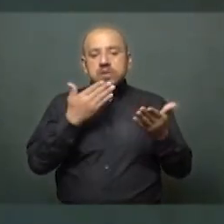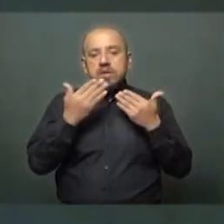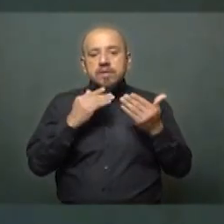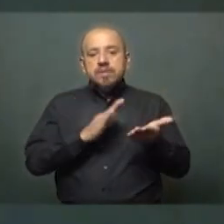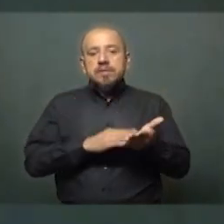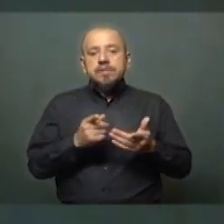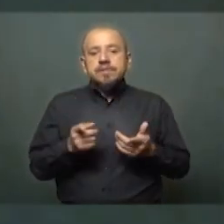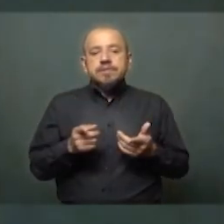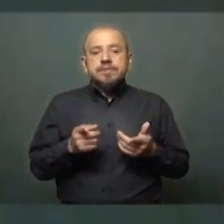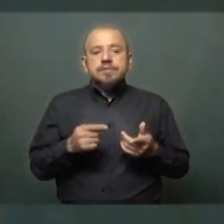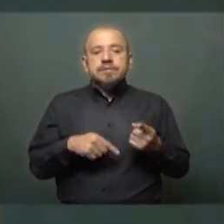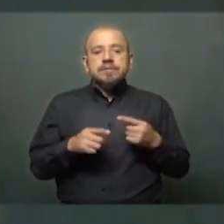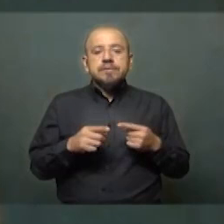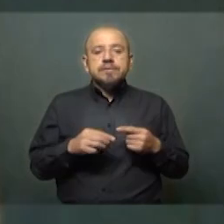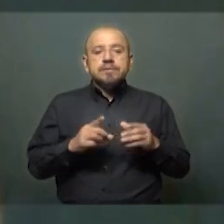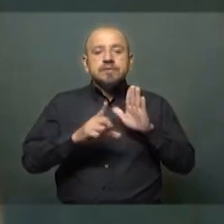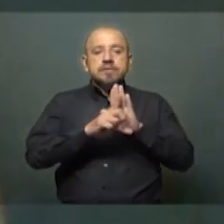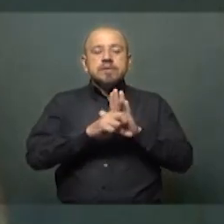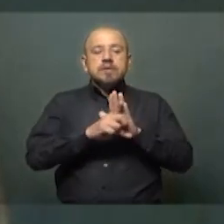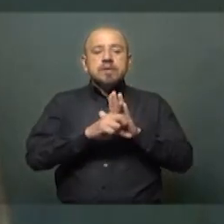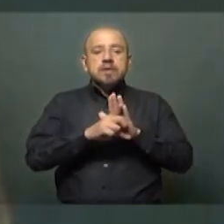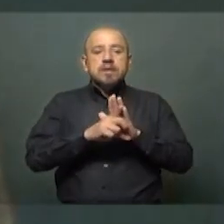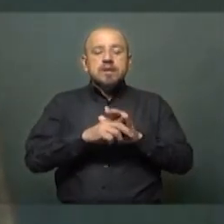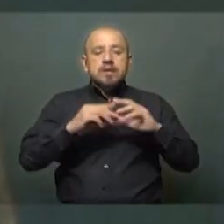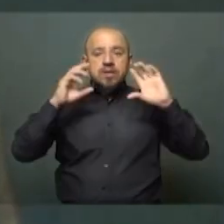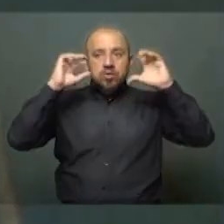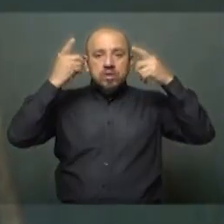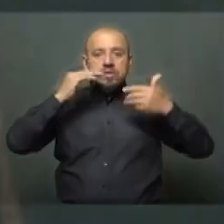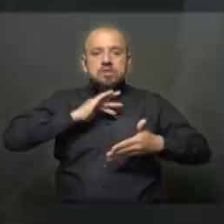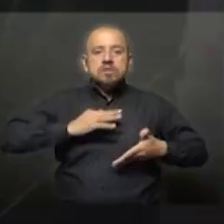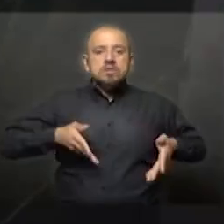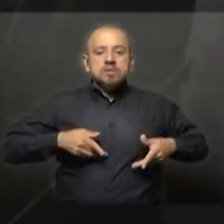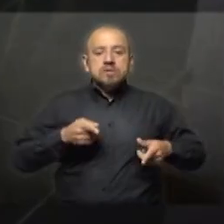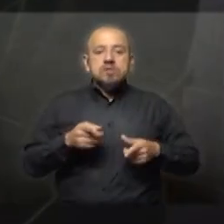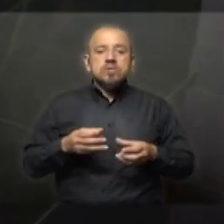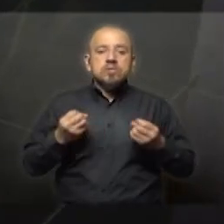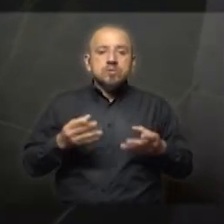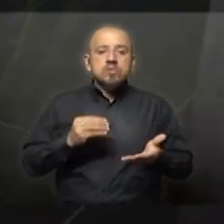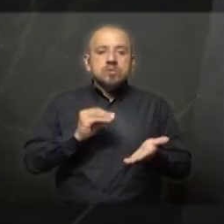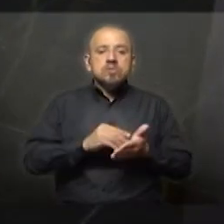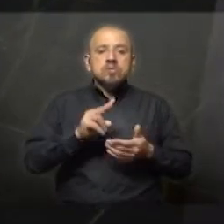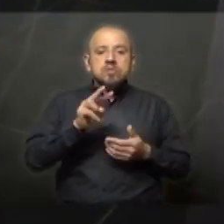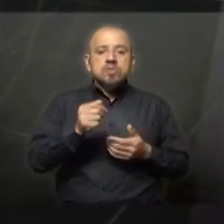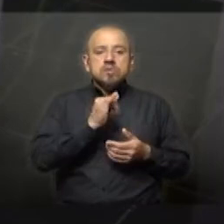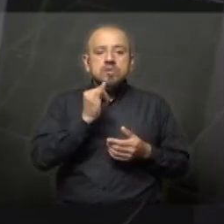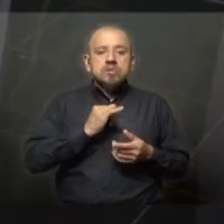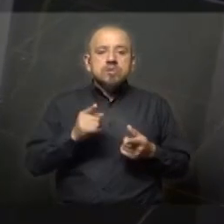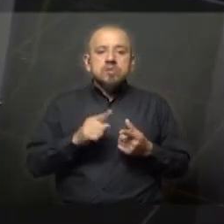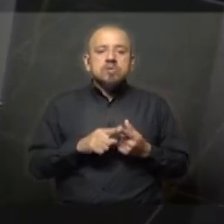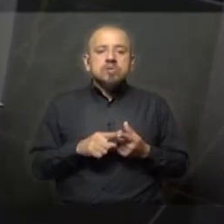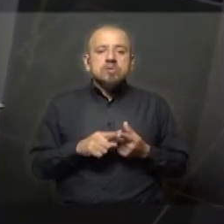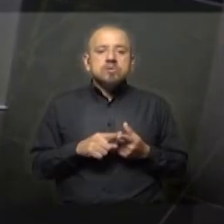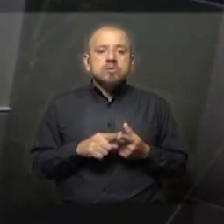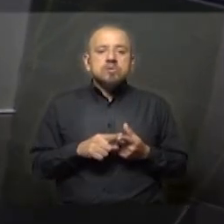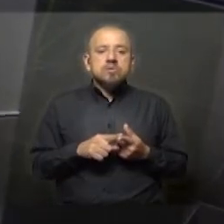de la ley de violencia hacia las mujeres basadas en género como lo ves porque puso el ejemplo de base y ahora estabas hablando de violencia